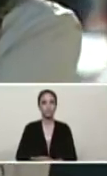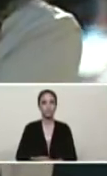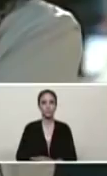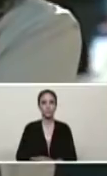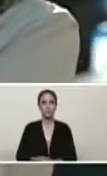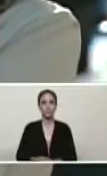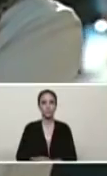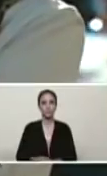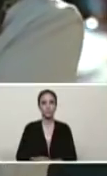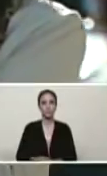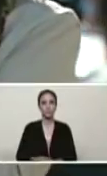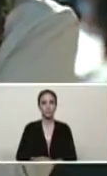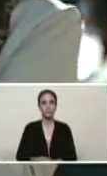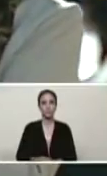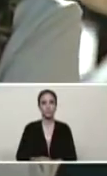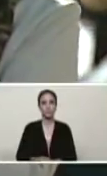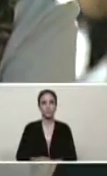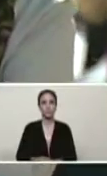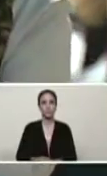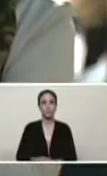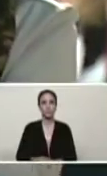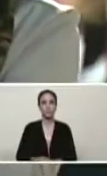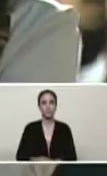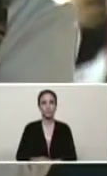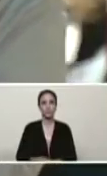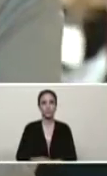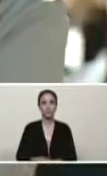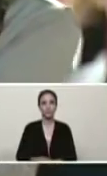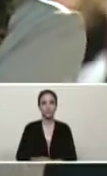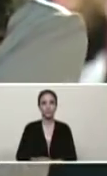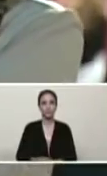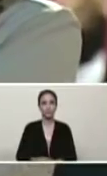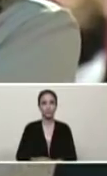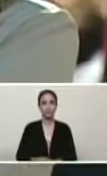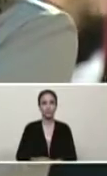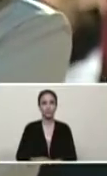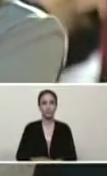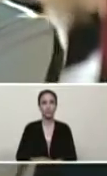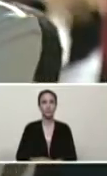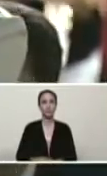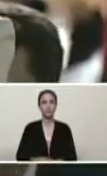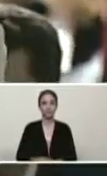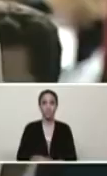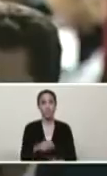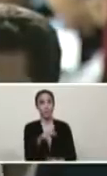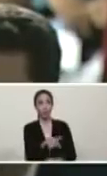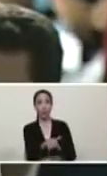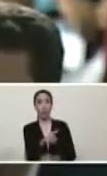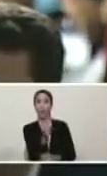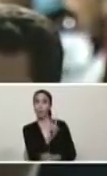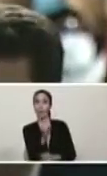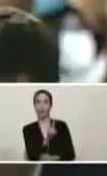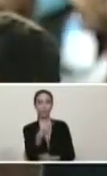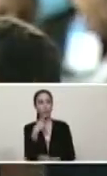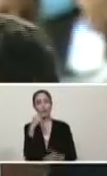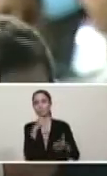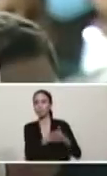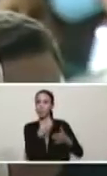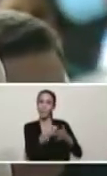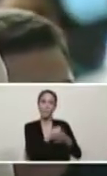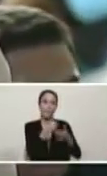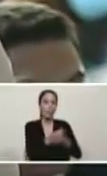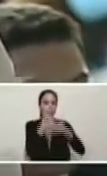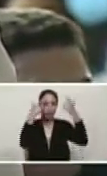o imperialismo, através de Trump, busca abocanhá-lo, busca saqueá-lo. Sabemos que Venezuela lucha para